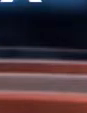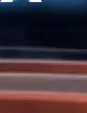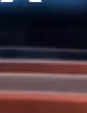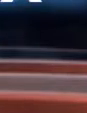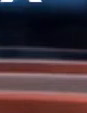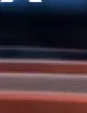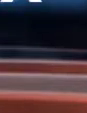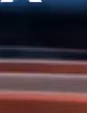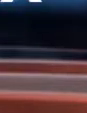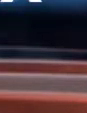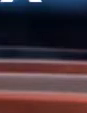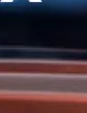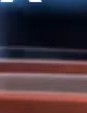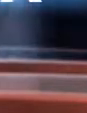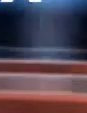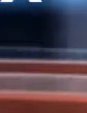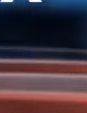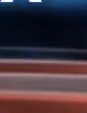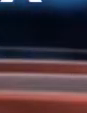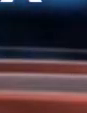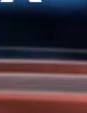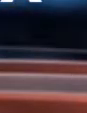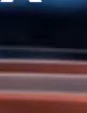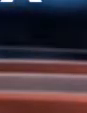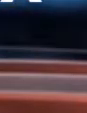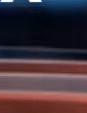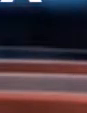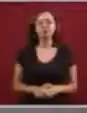Hidalgo Noticias MX presenta.